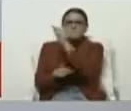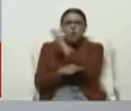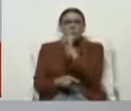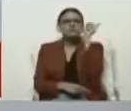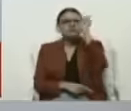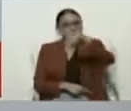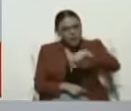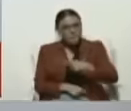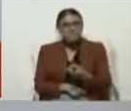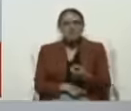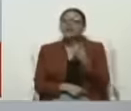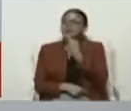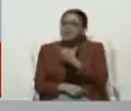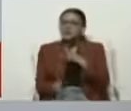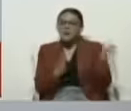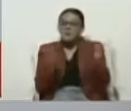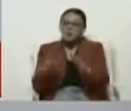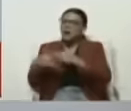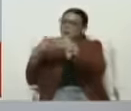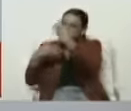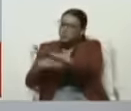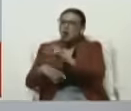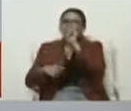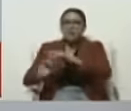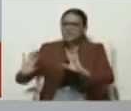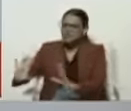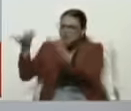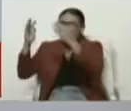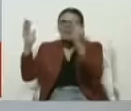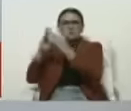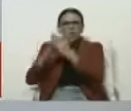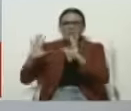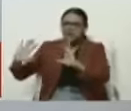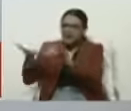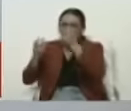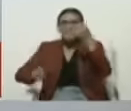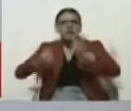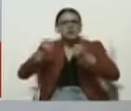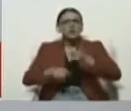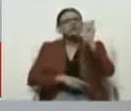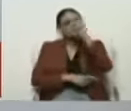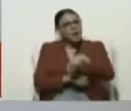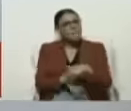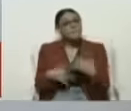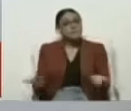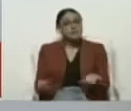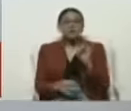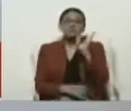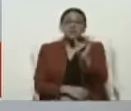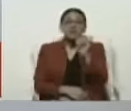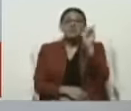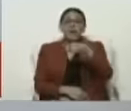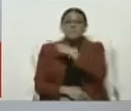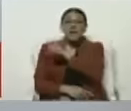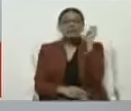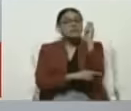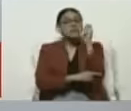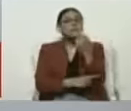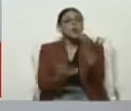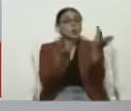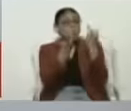recibido amenazas de que su vivienda y sus vehículos van a ser quemados. Y su testimonio establece